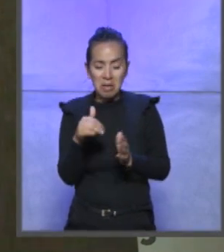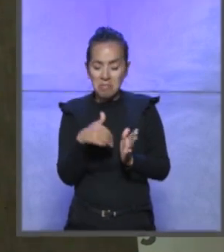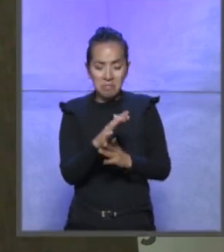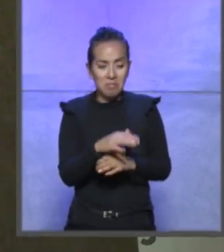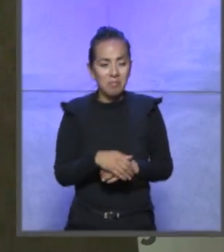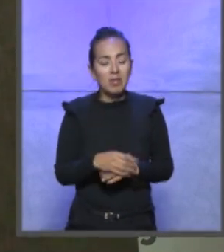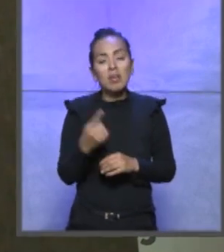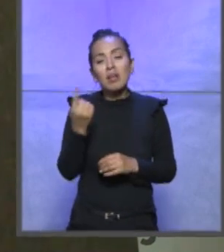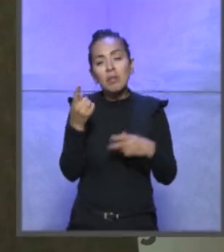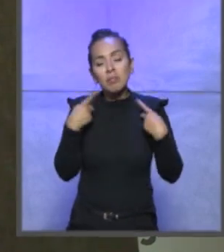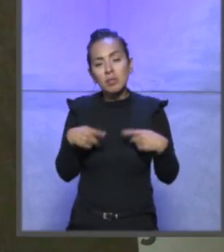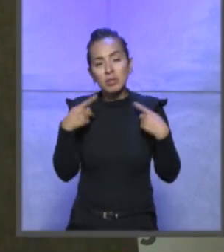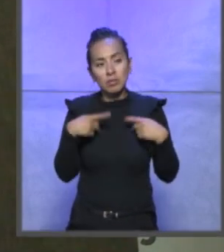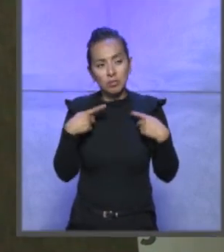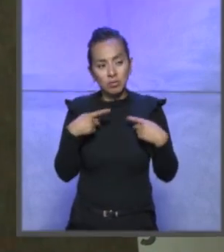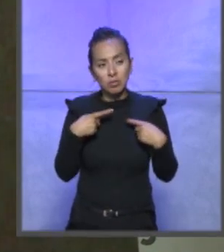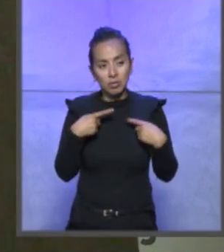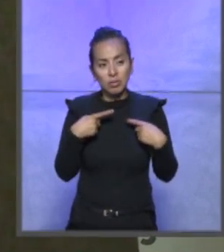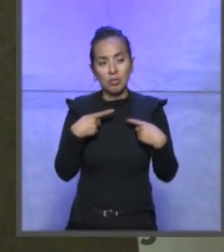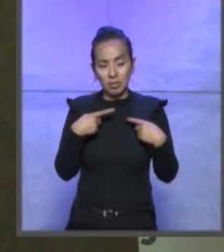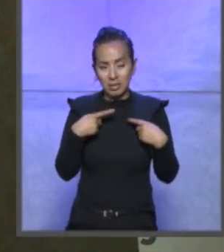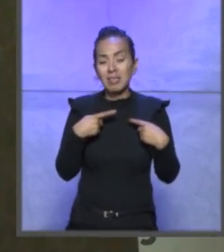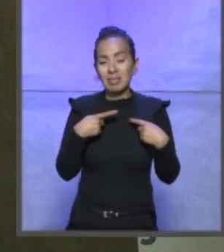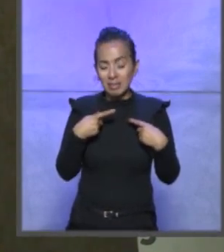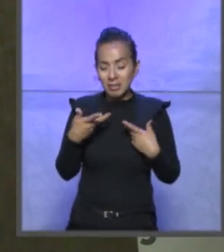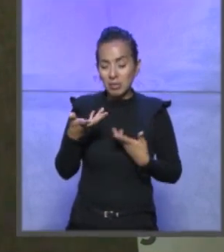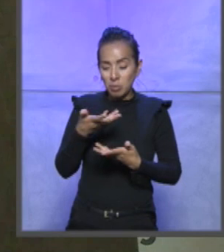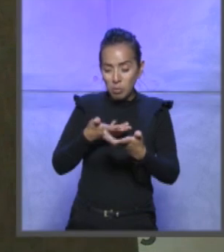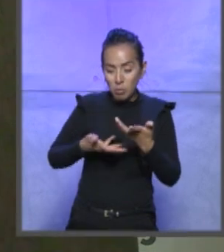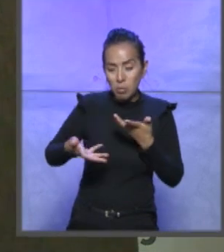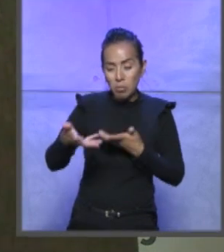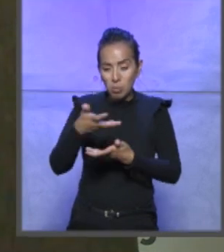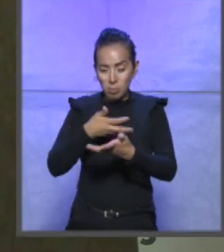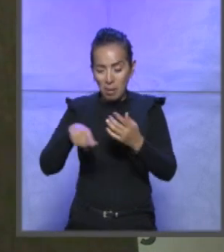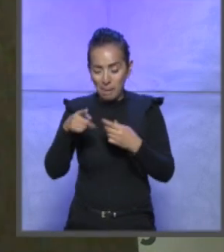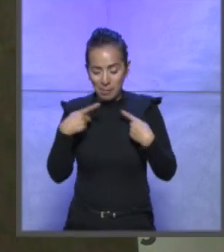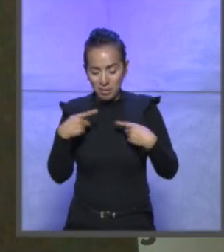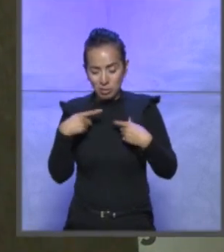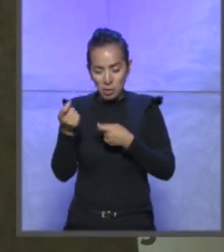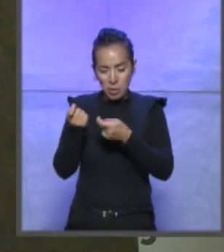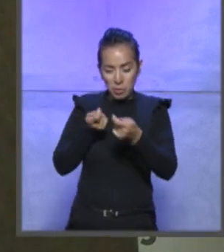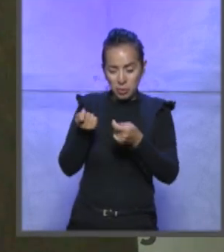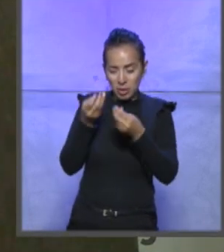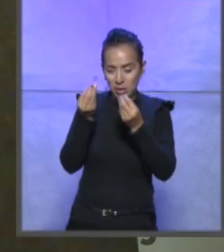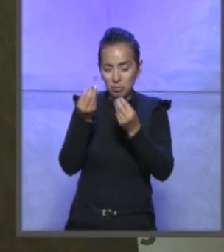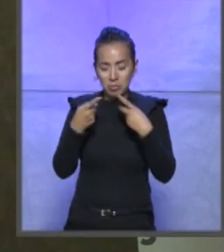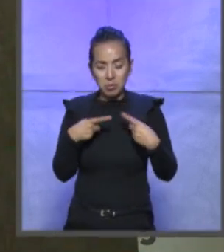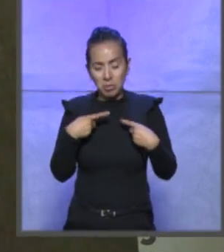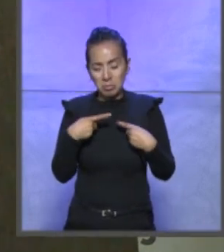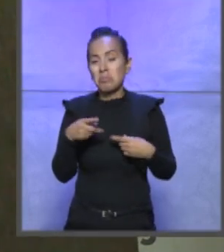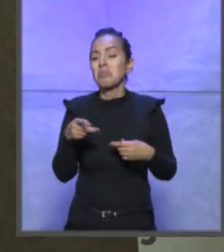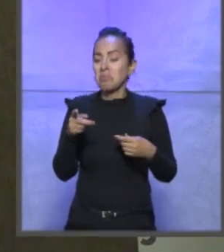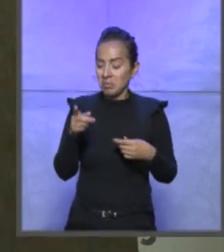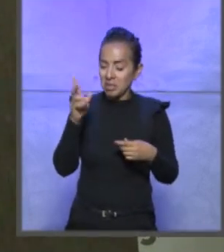qué personas tenemos moviendo masas, porque realmente son personas que mueven masas. Entonces nosotros tenemos que